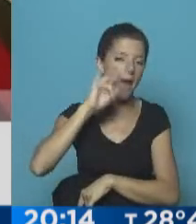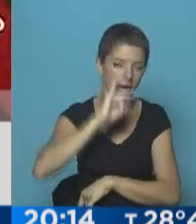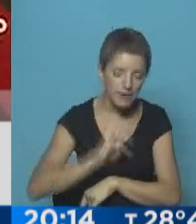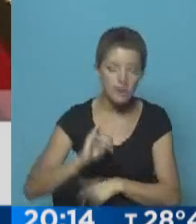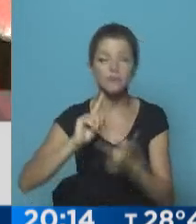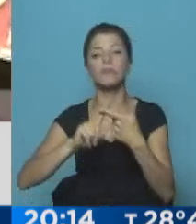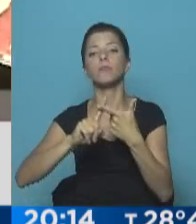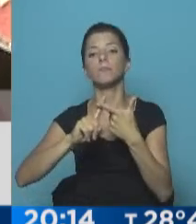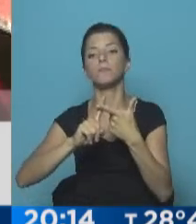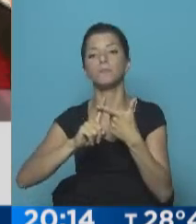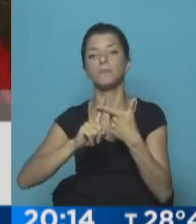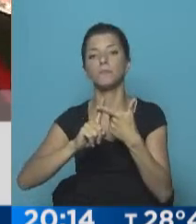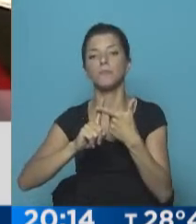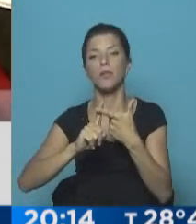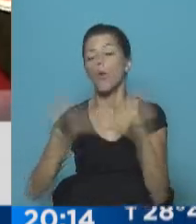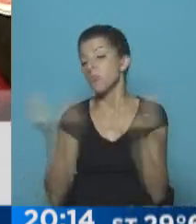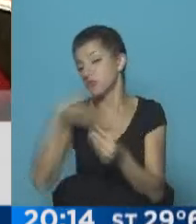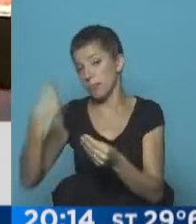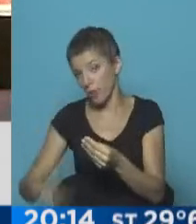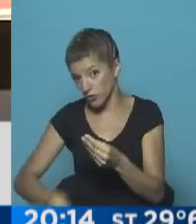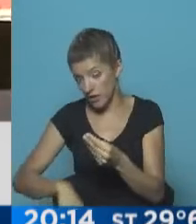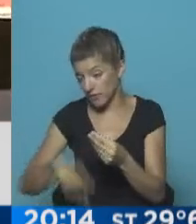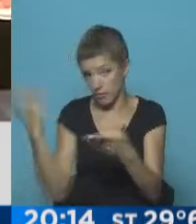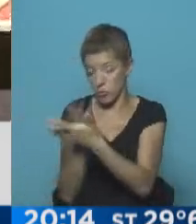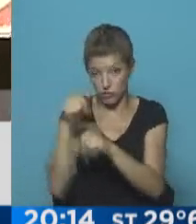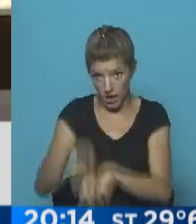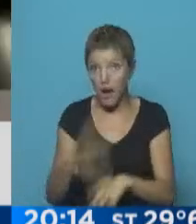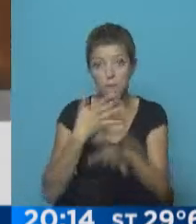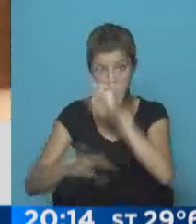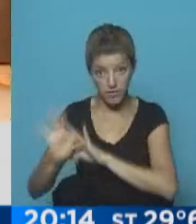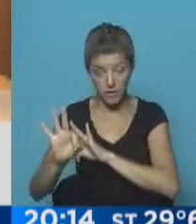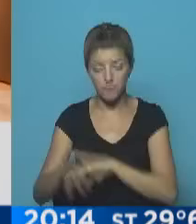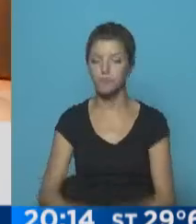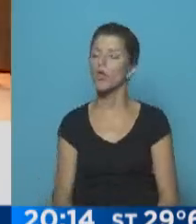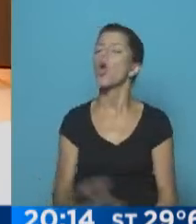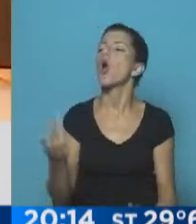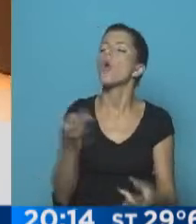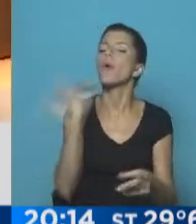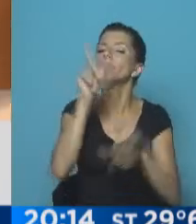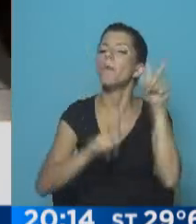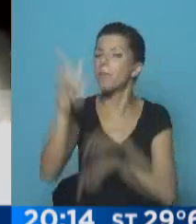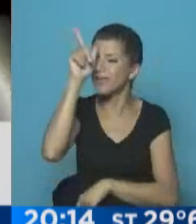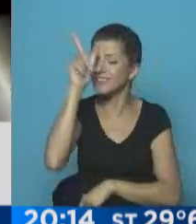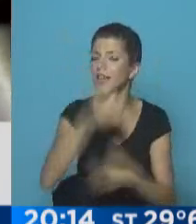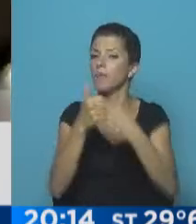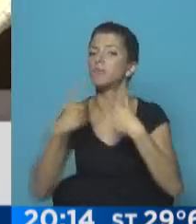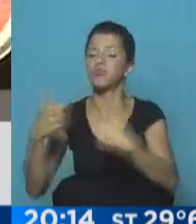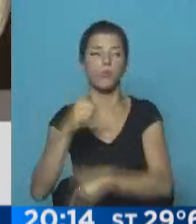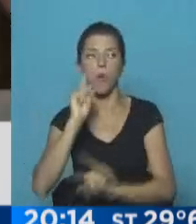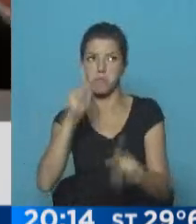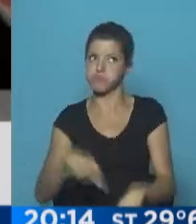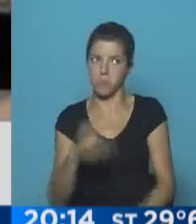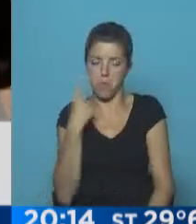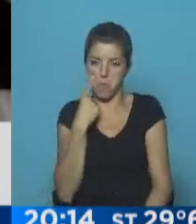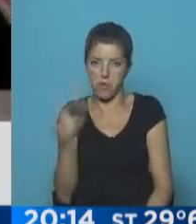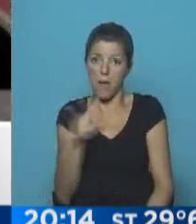como semitín, todos los productos que se elaboran ahí los vende. ¿Cuántos policías fueron a acompañarte a su esposo? Y no te puedo decir, porque eso no me lo comentó.